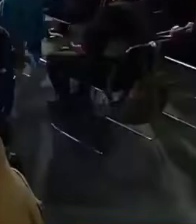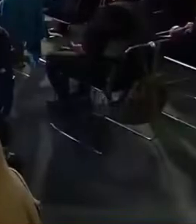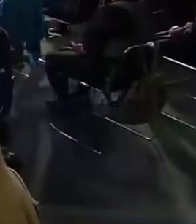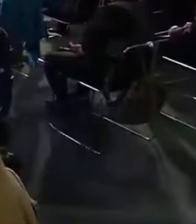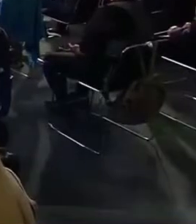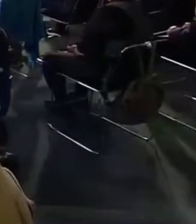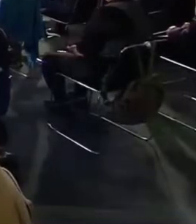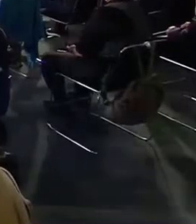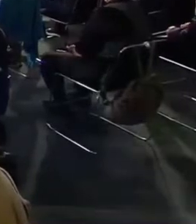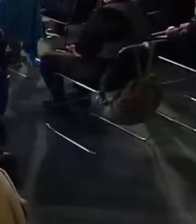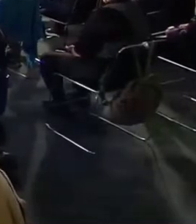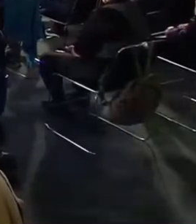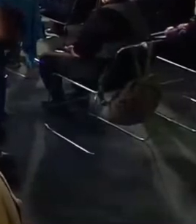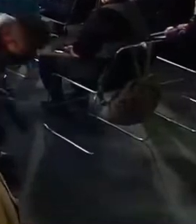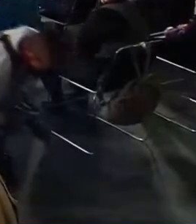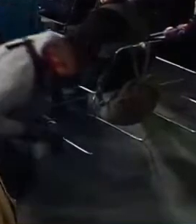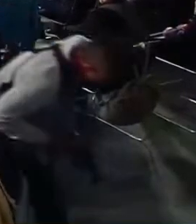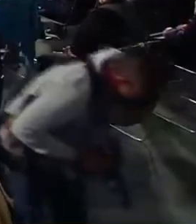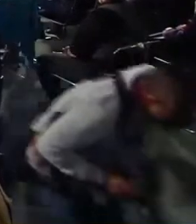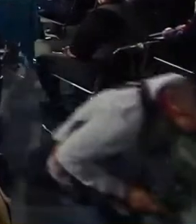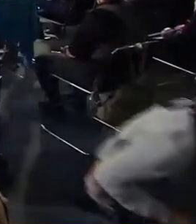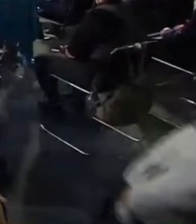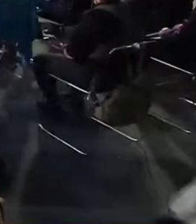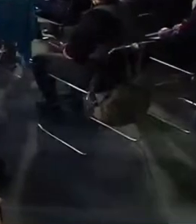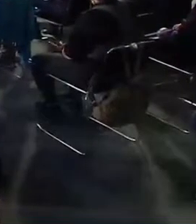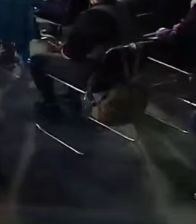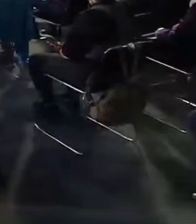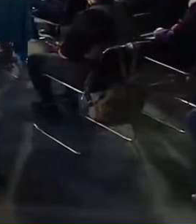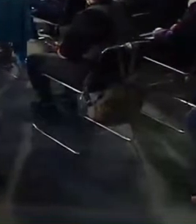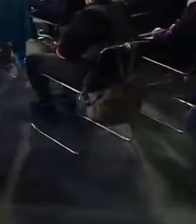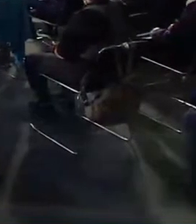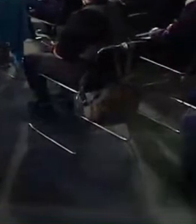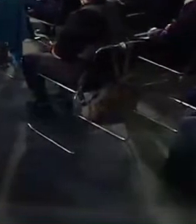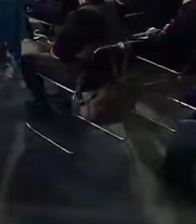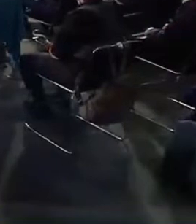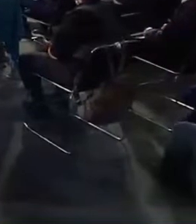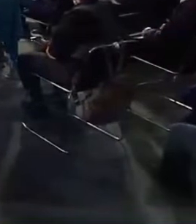pensando de que con eso iba a quedar bien